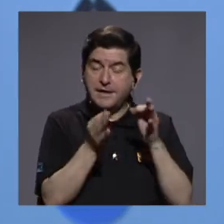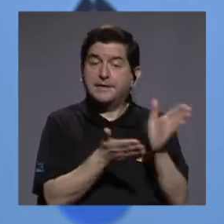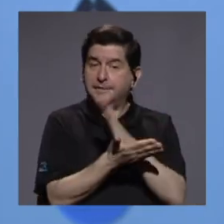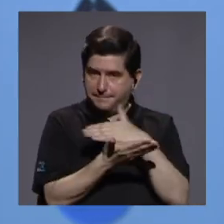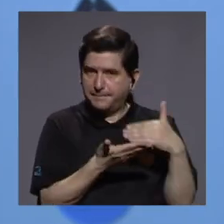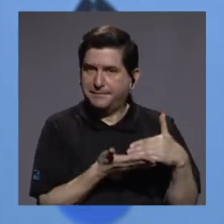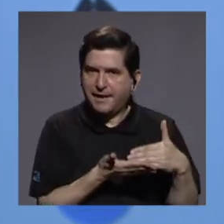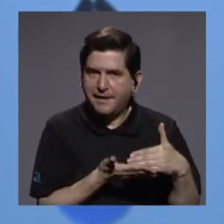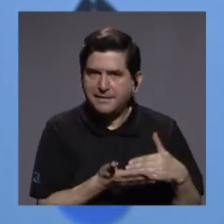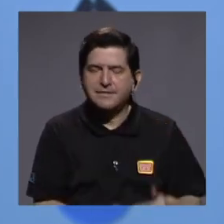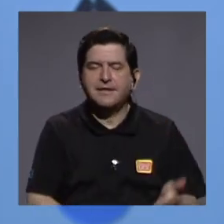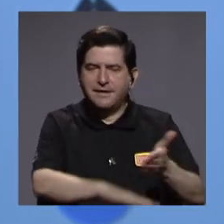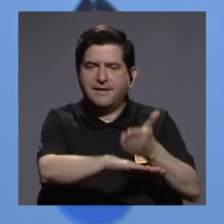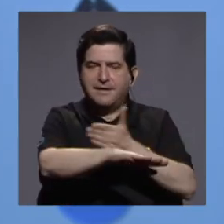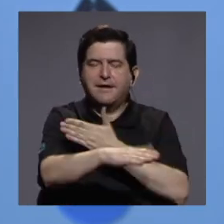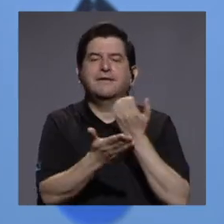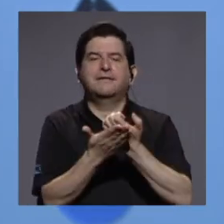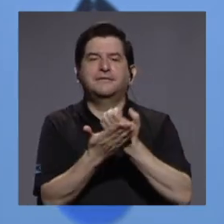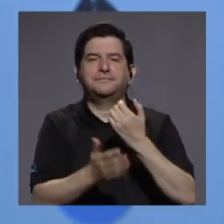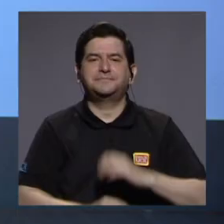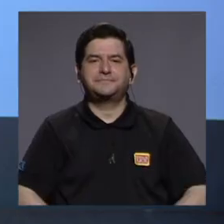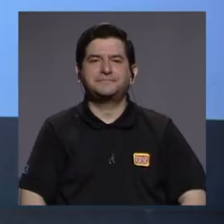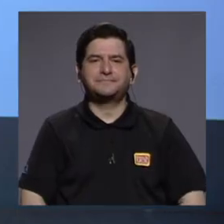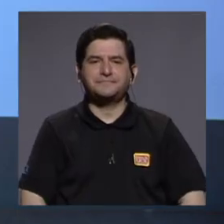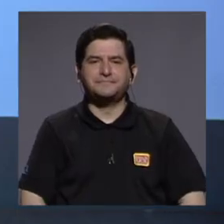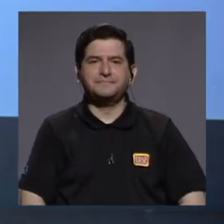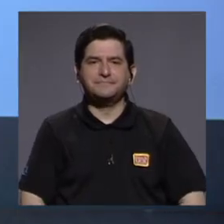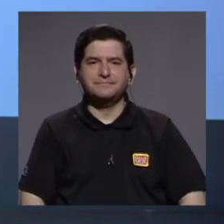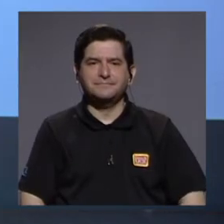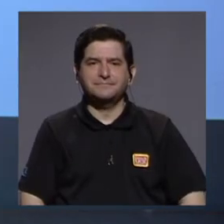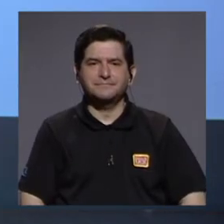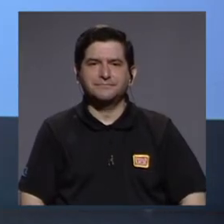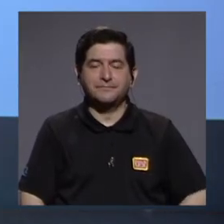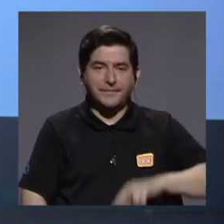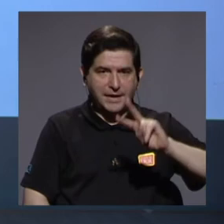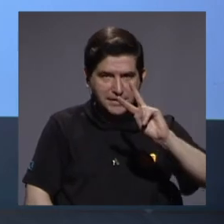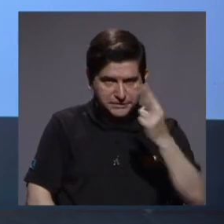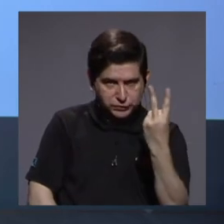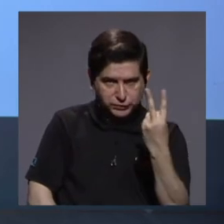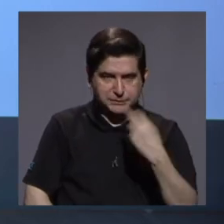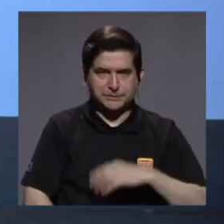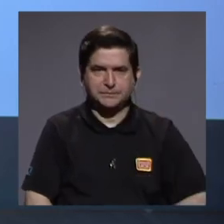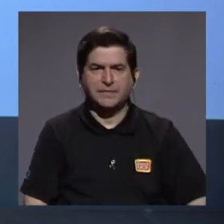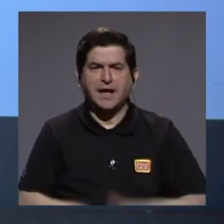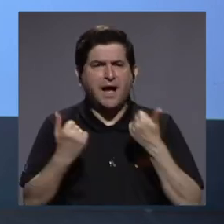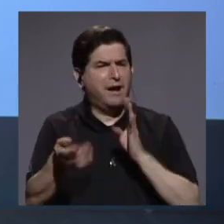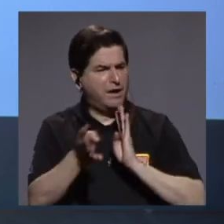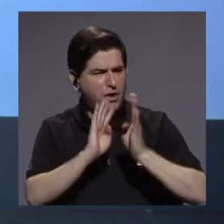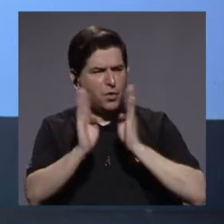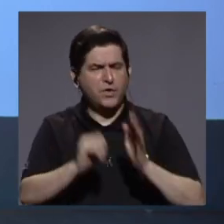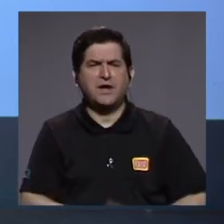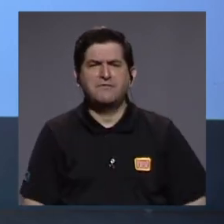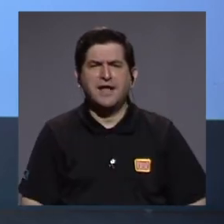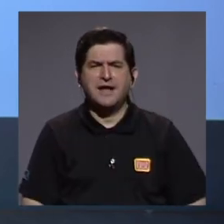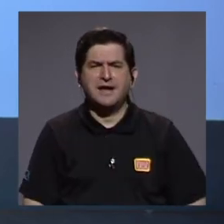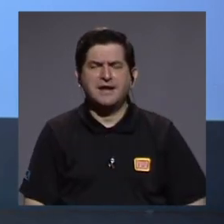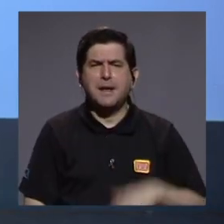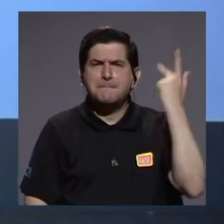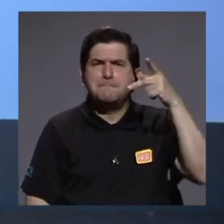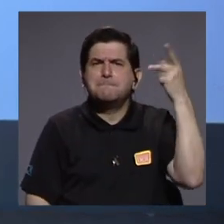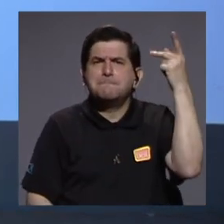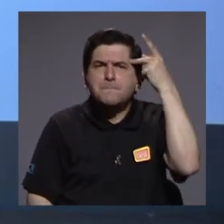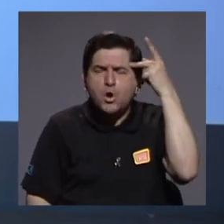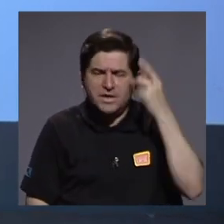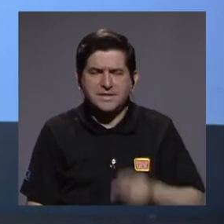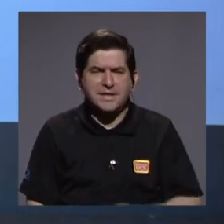el crecimiento económico en segunda instancia hablemos ahora de algunas medidas o políticas